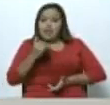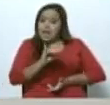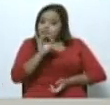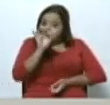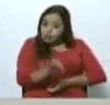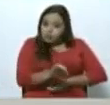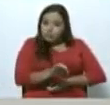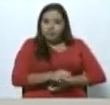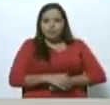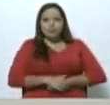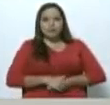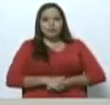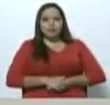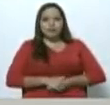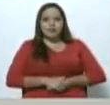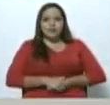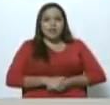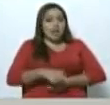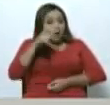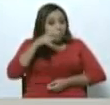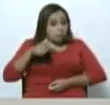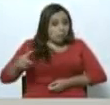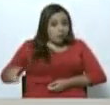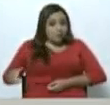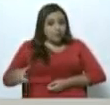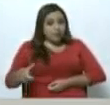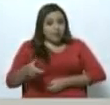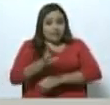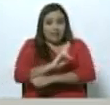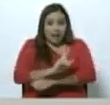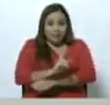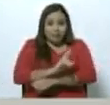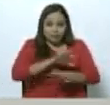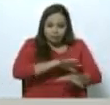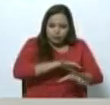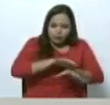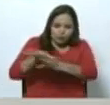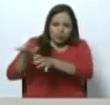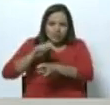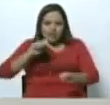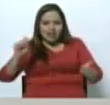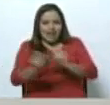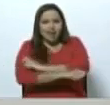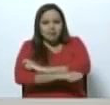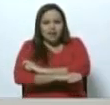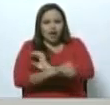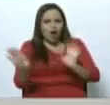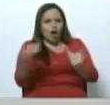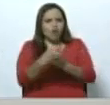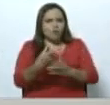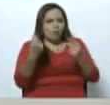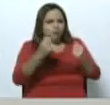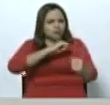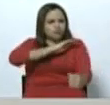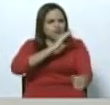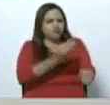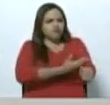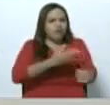pues, a que ese pueblo más temprano que tarde desplace a esa oligarquía colombiana.